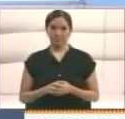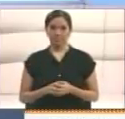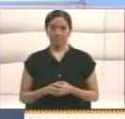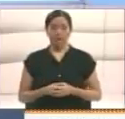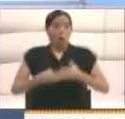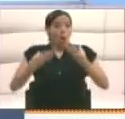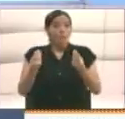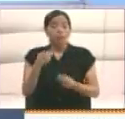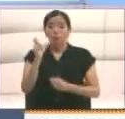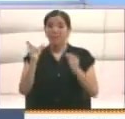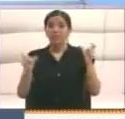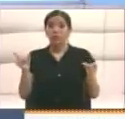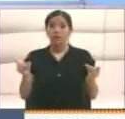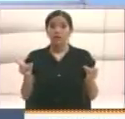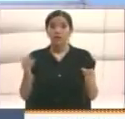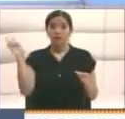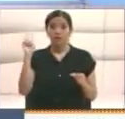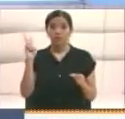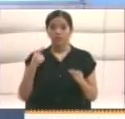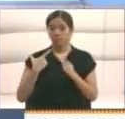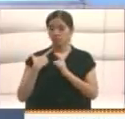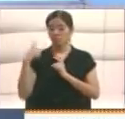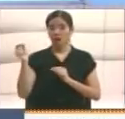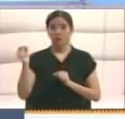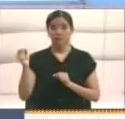Muchos venezolanos entonces se fueron.